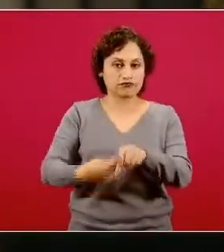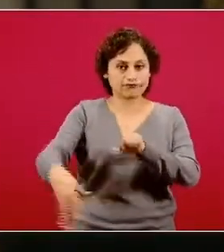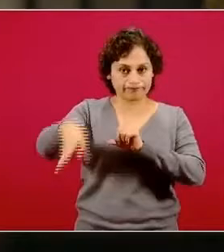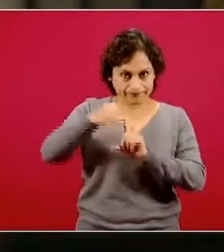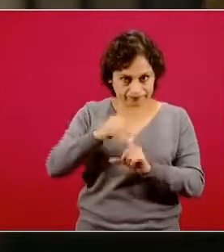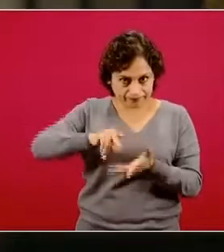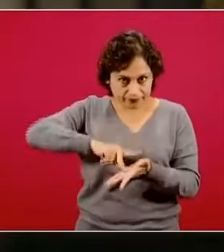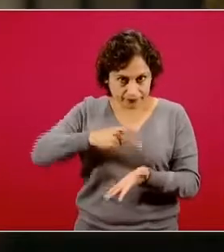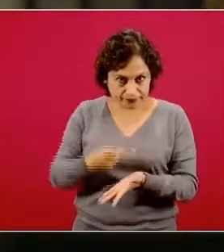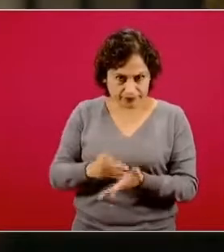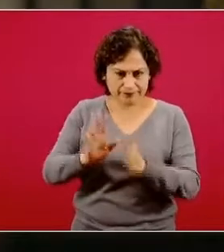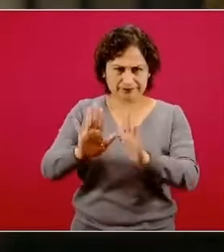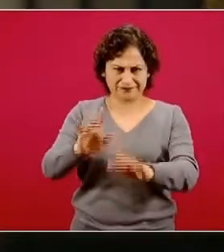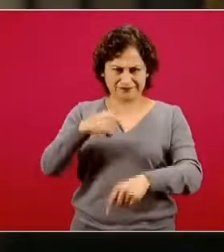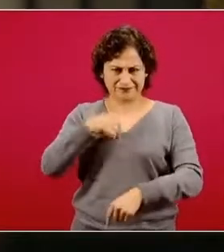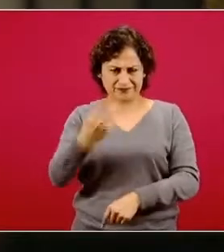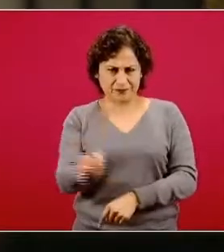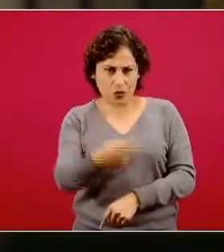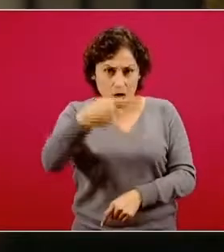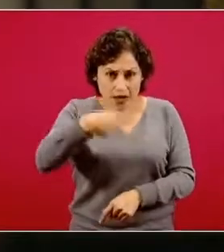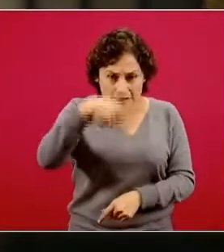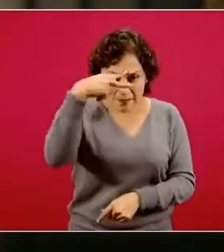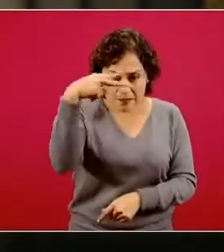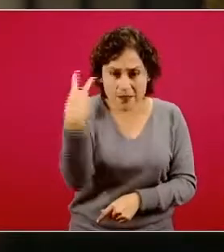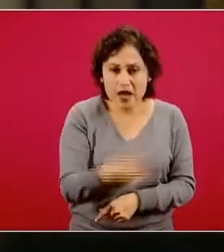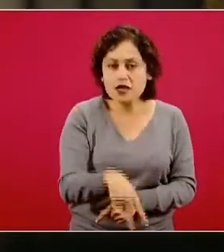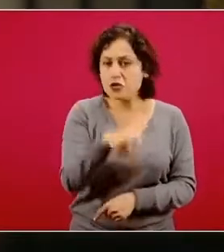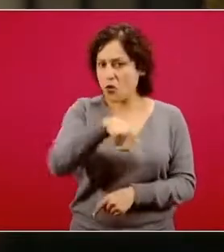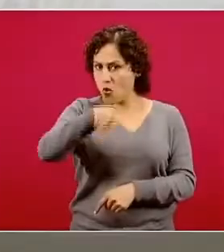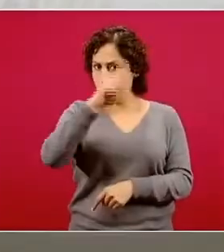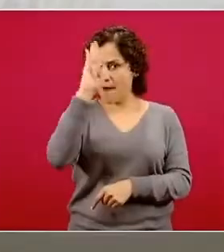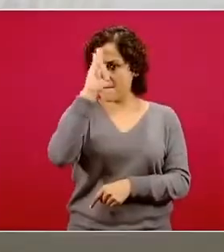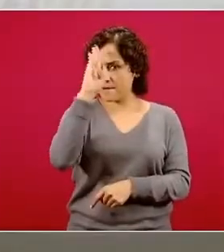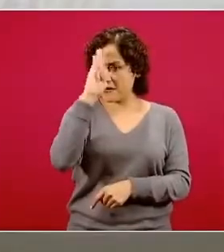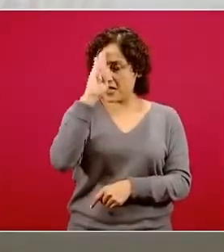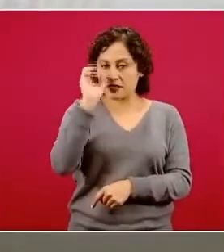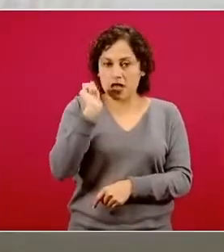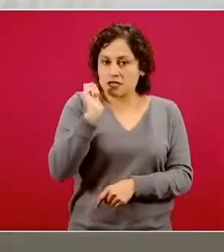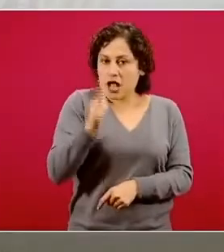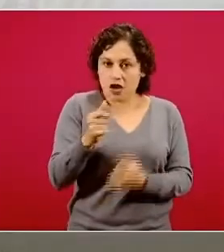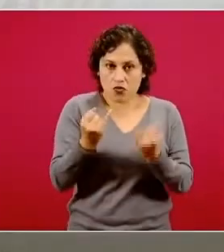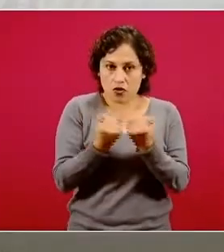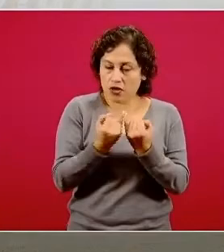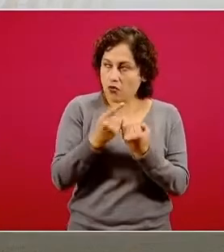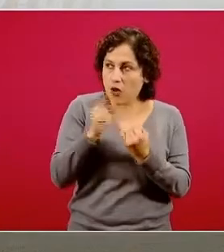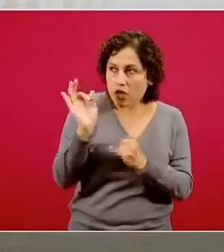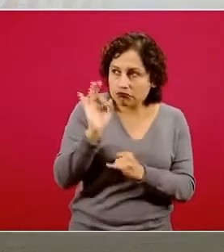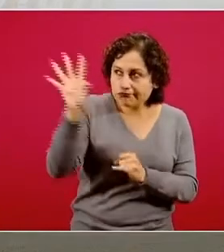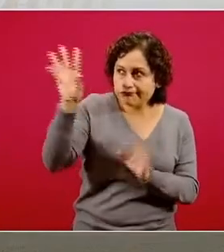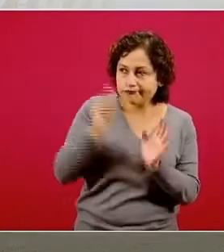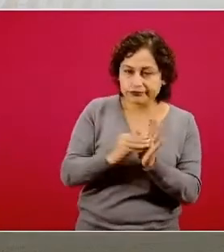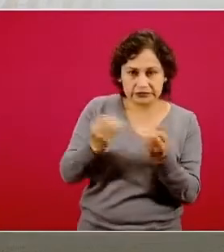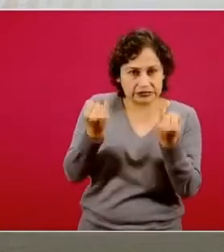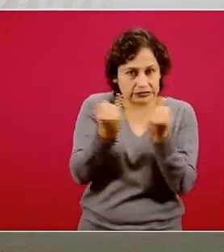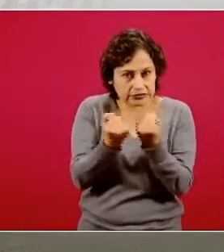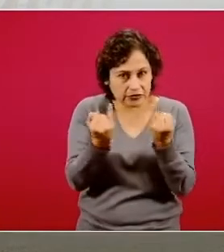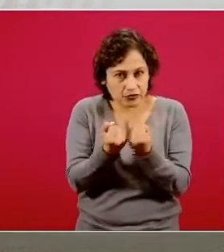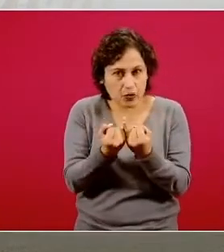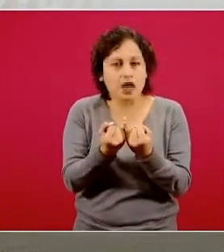un escenario así a nivel local, regional, ante una posible ola de rebrotes.